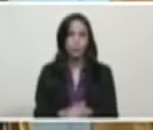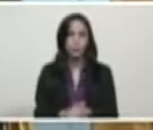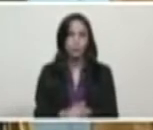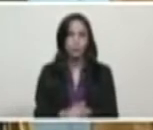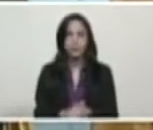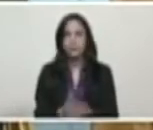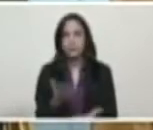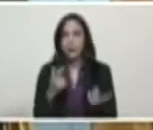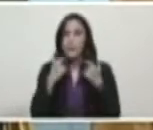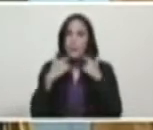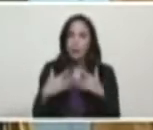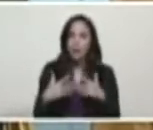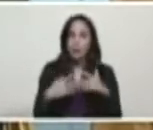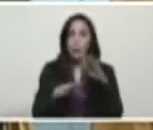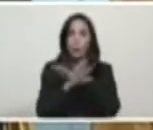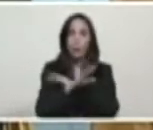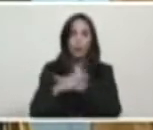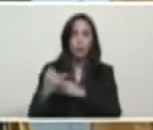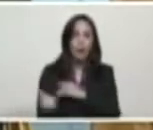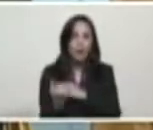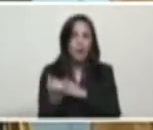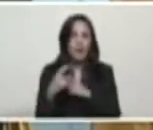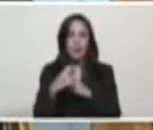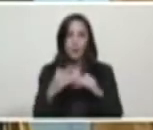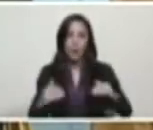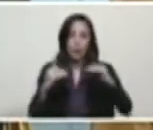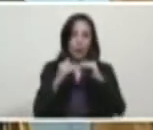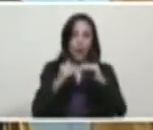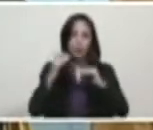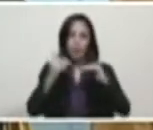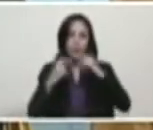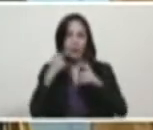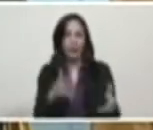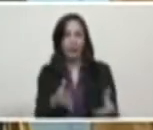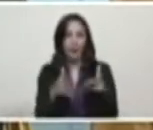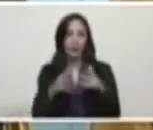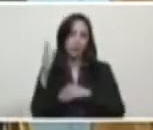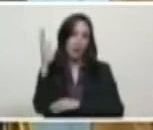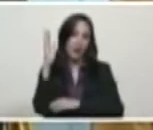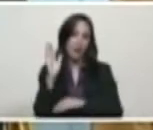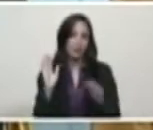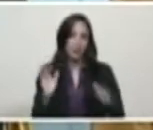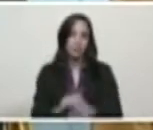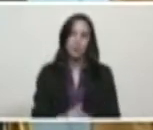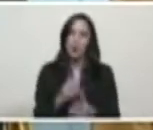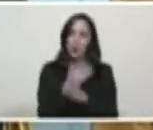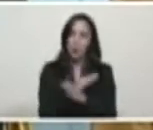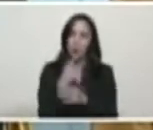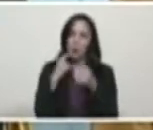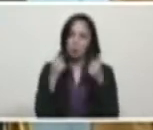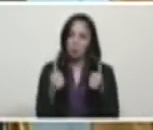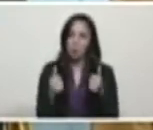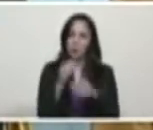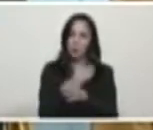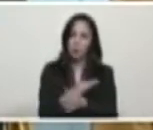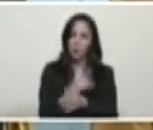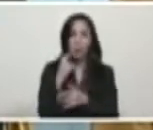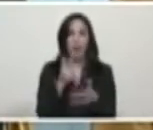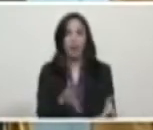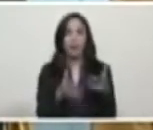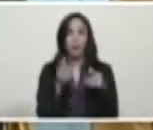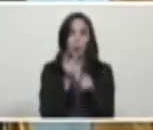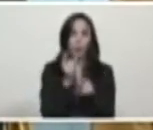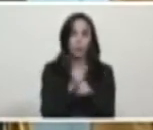Iban perdiendo en el cuarto inning y después pataron, remontaron y ganaron. Fue un buen juego. Ganaron la serie